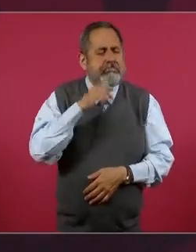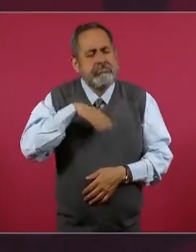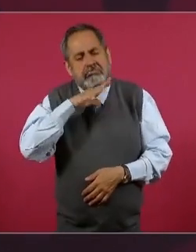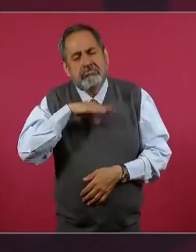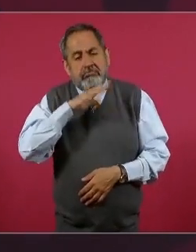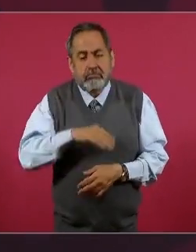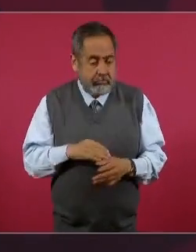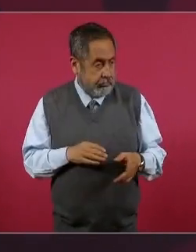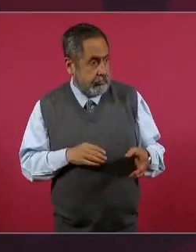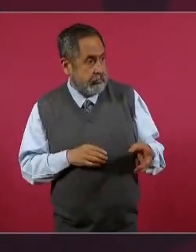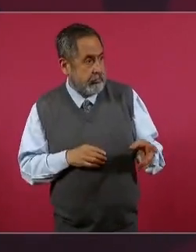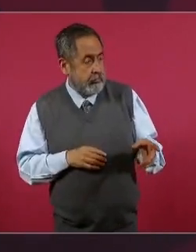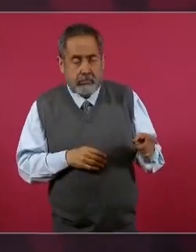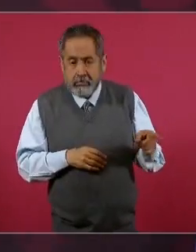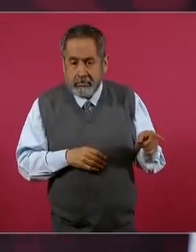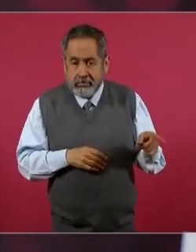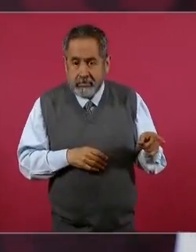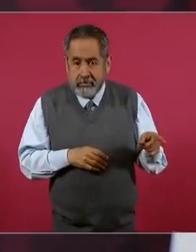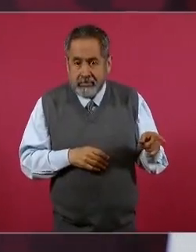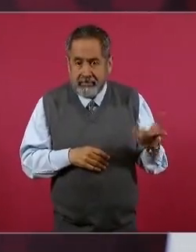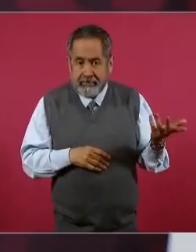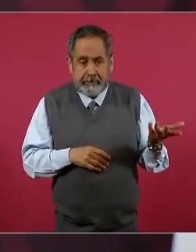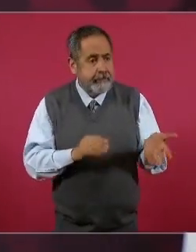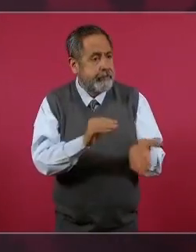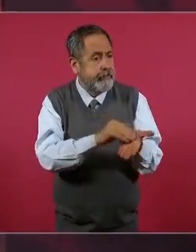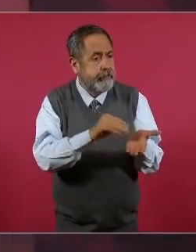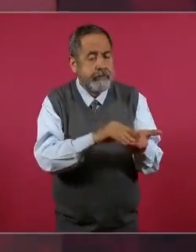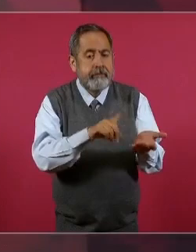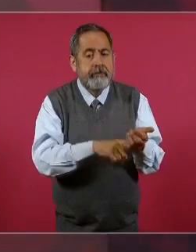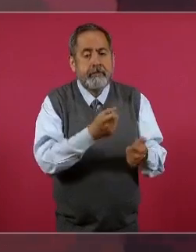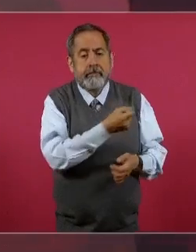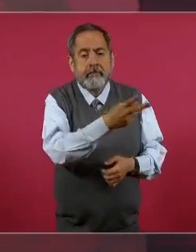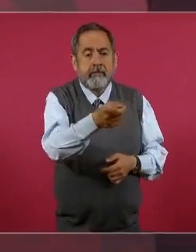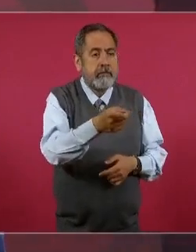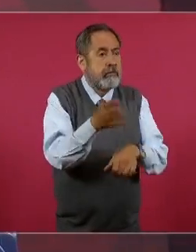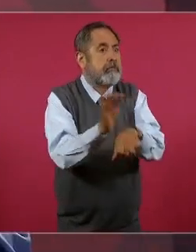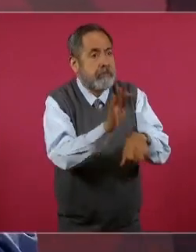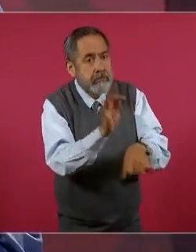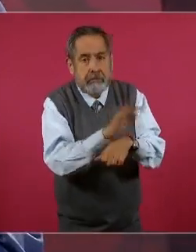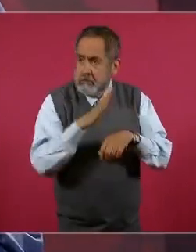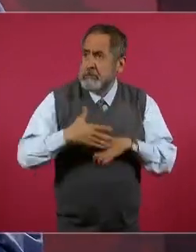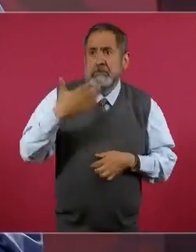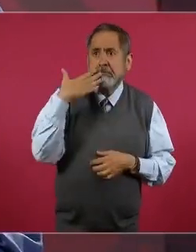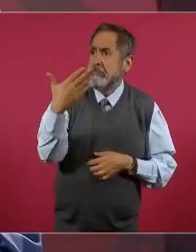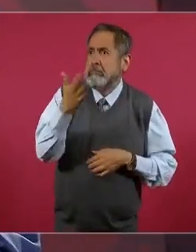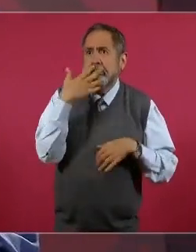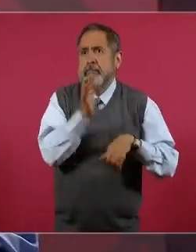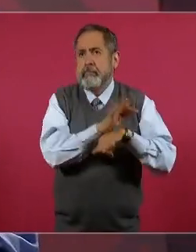Y hay todavía quienes los defienden,